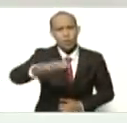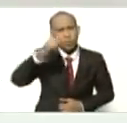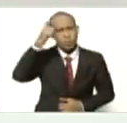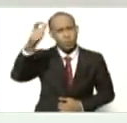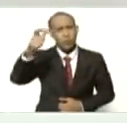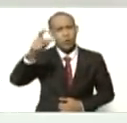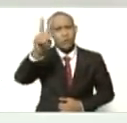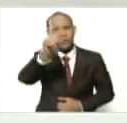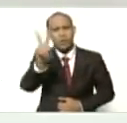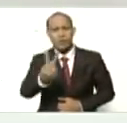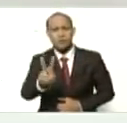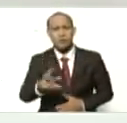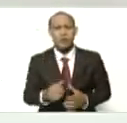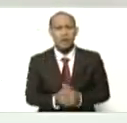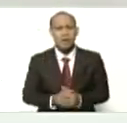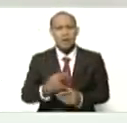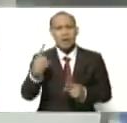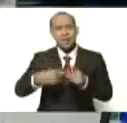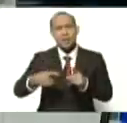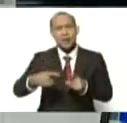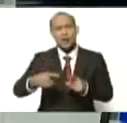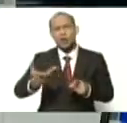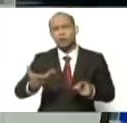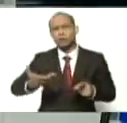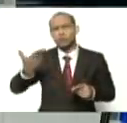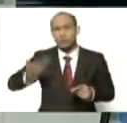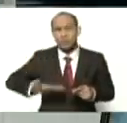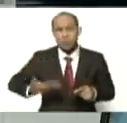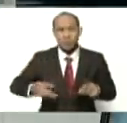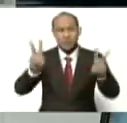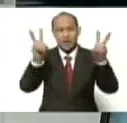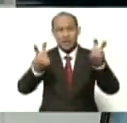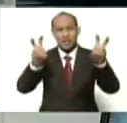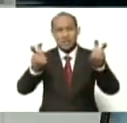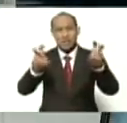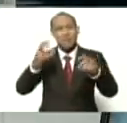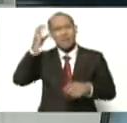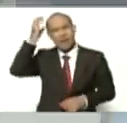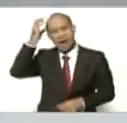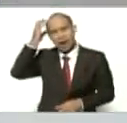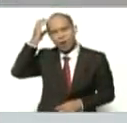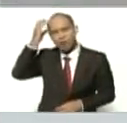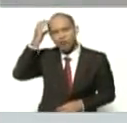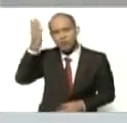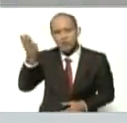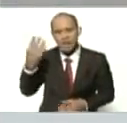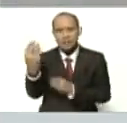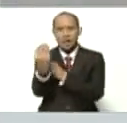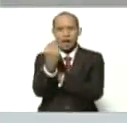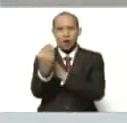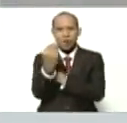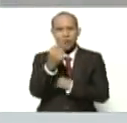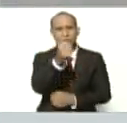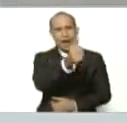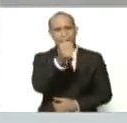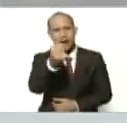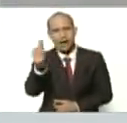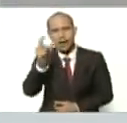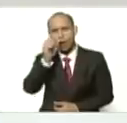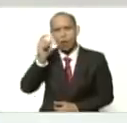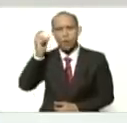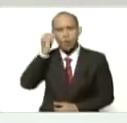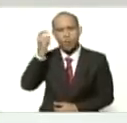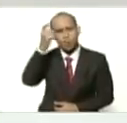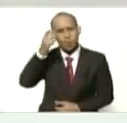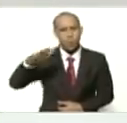pero el principal factor de prevención es la conciencia de cada uno de nosotros y la conciencia del